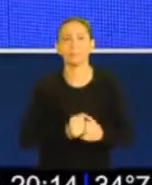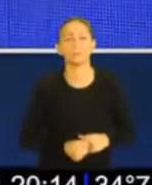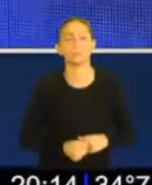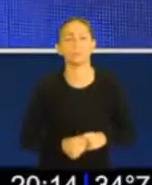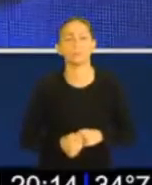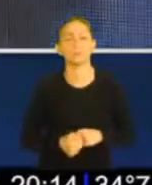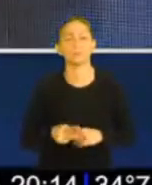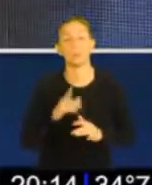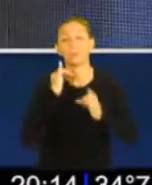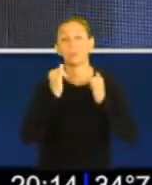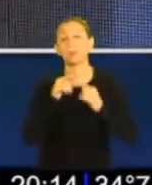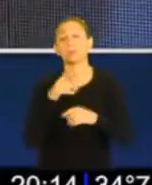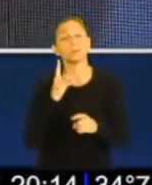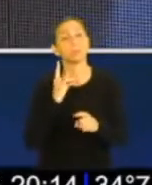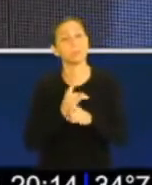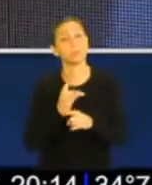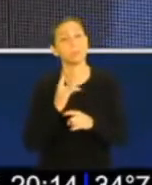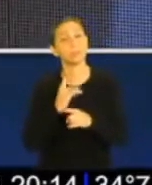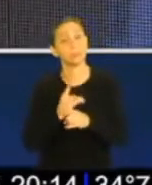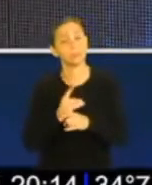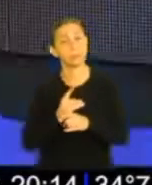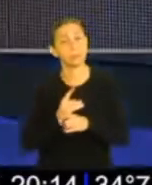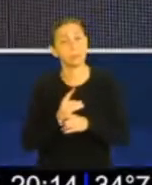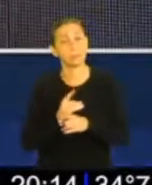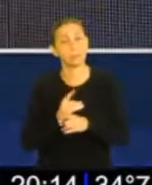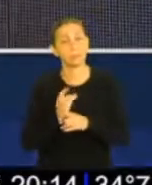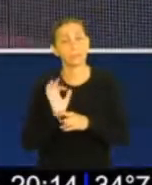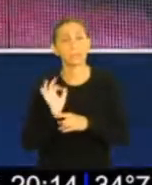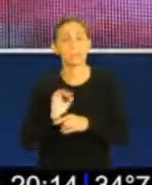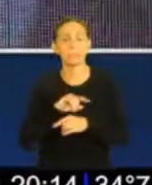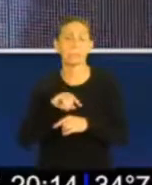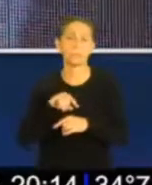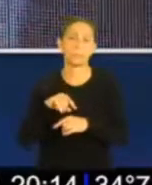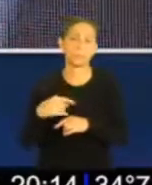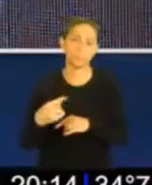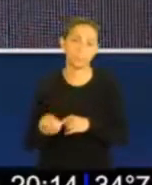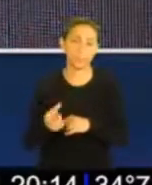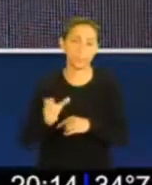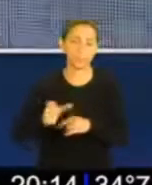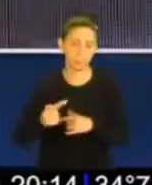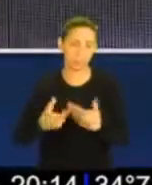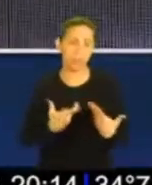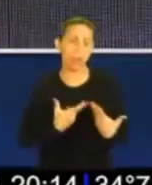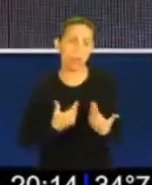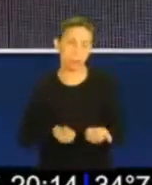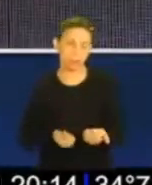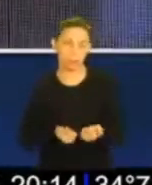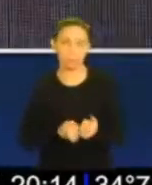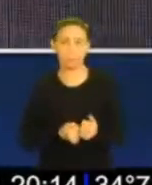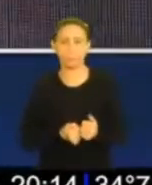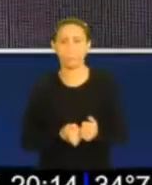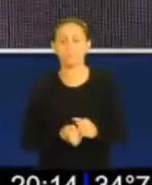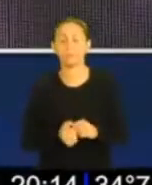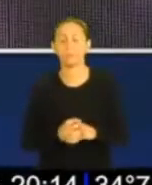eso informamos nosotros permanentemente, porque sabemos que del otro lado nos responden. Así que, bueno, esperemos